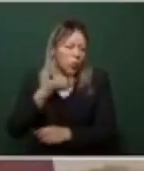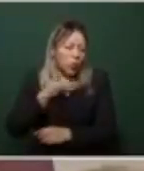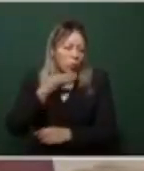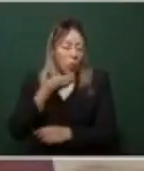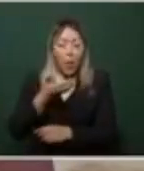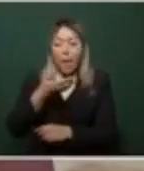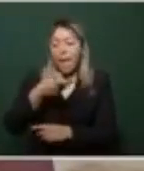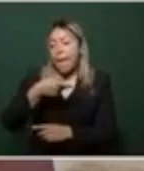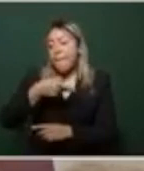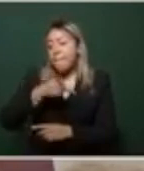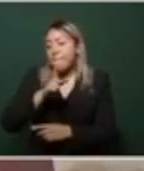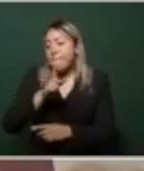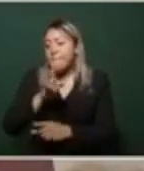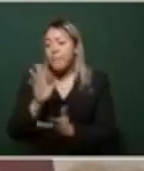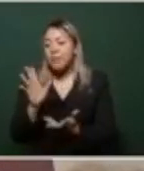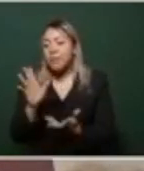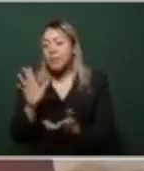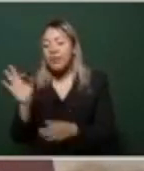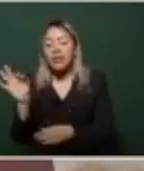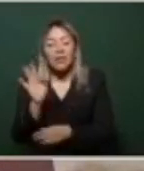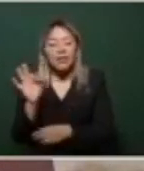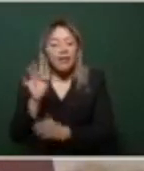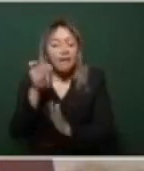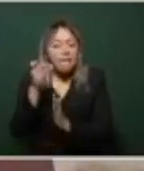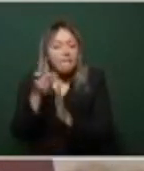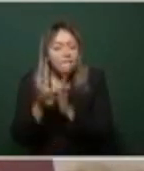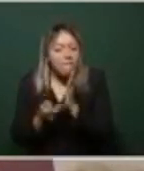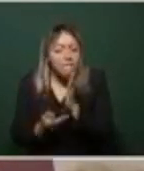Aunque no tengan elementos,